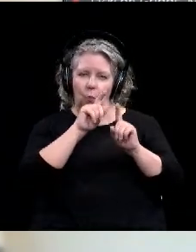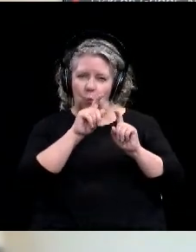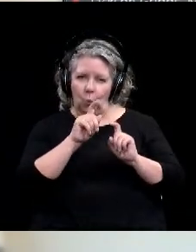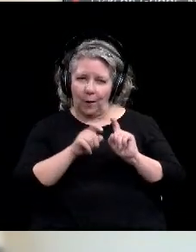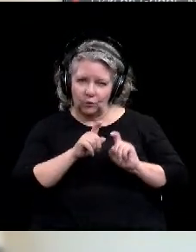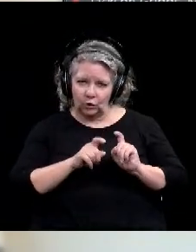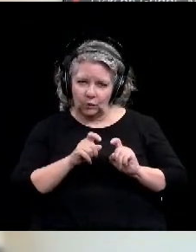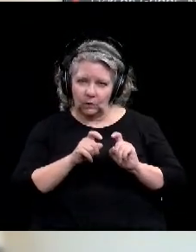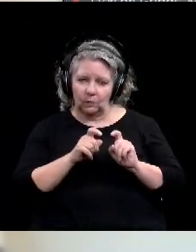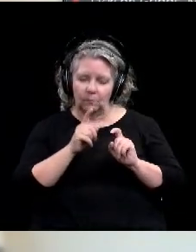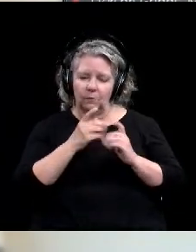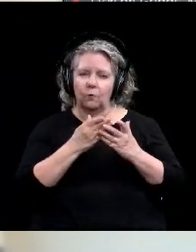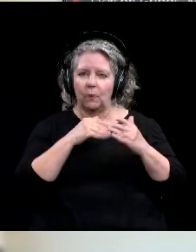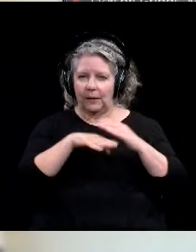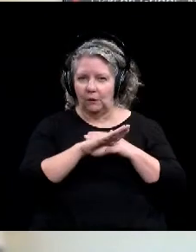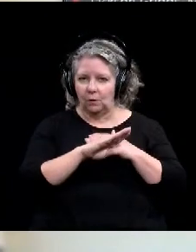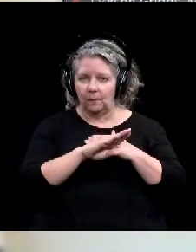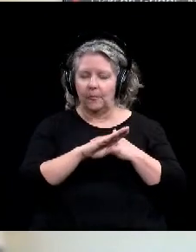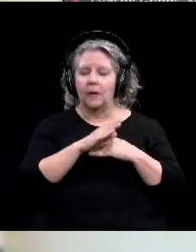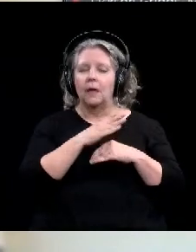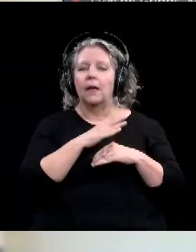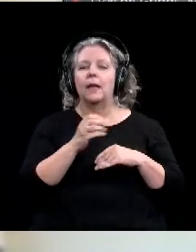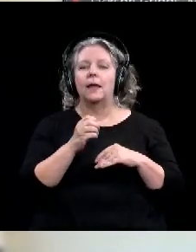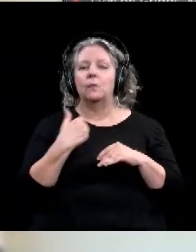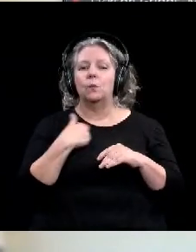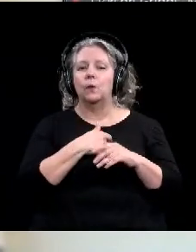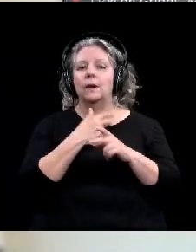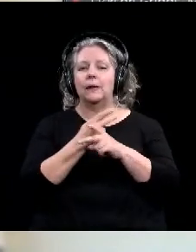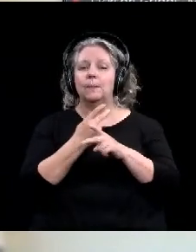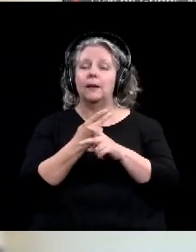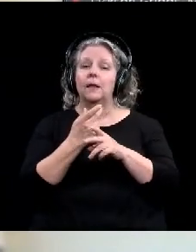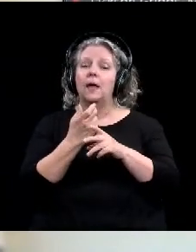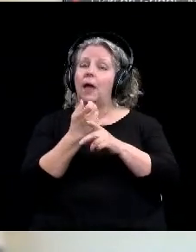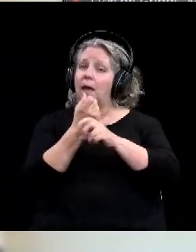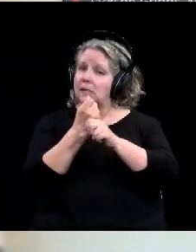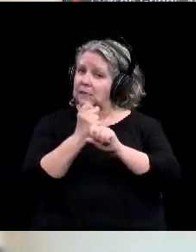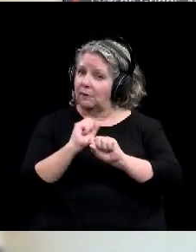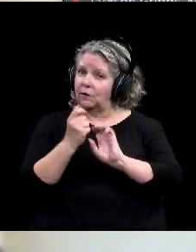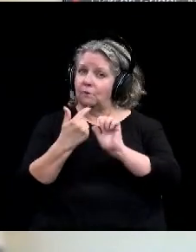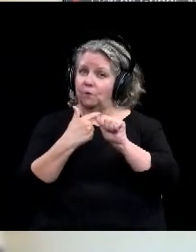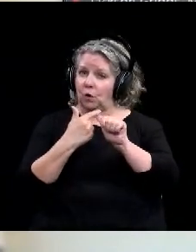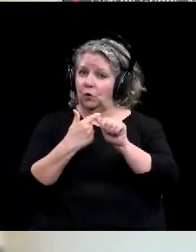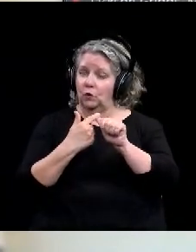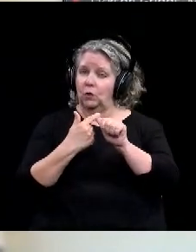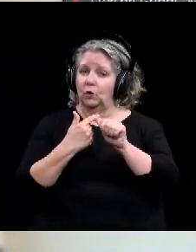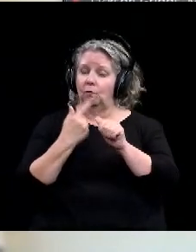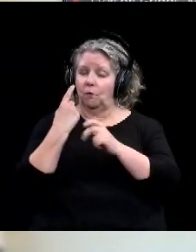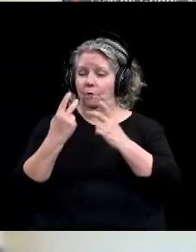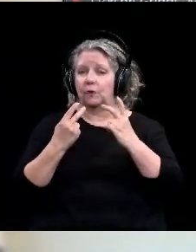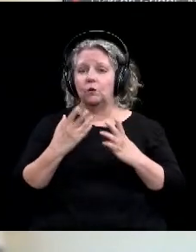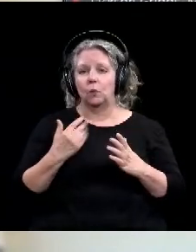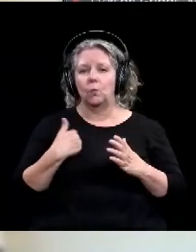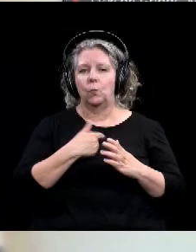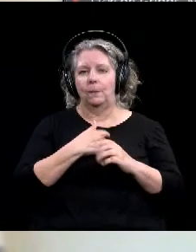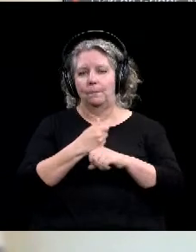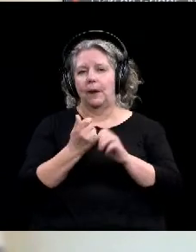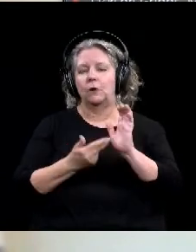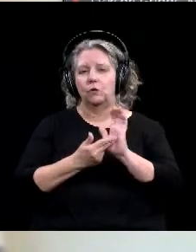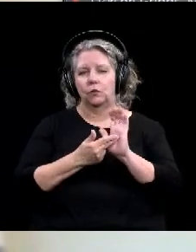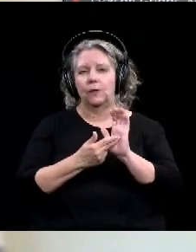estamos prometidos a hacer lo mejor y estar al lado con nuestro